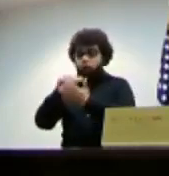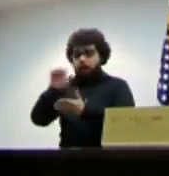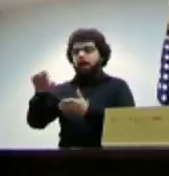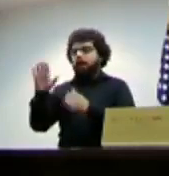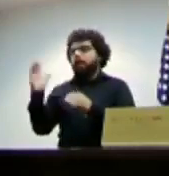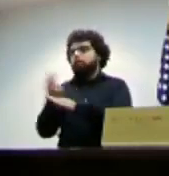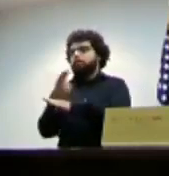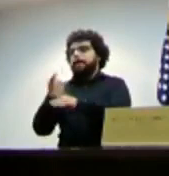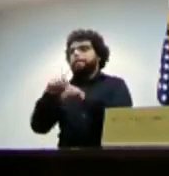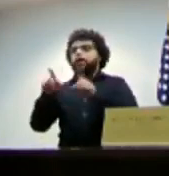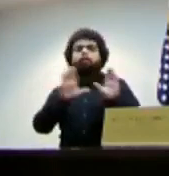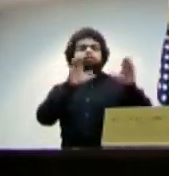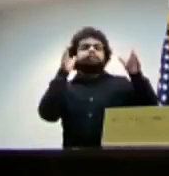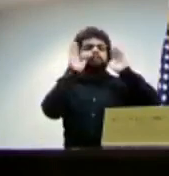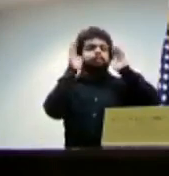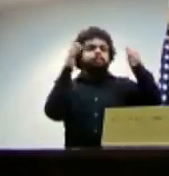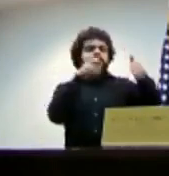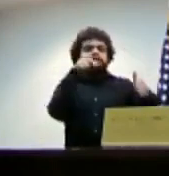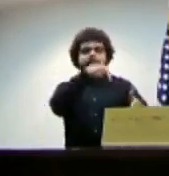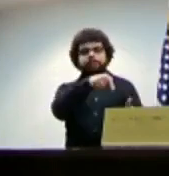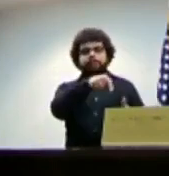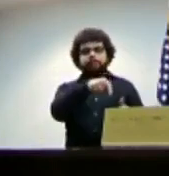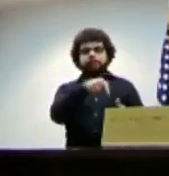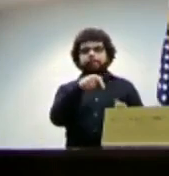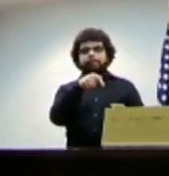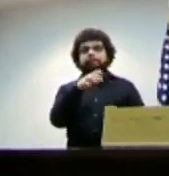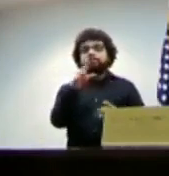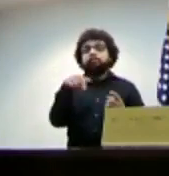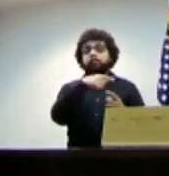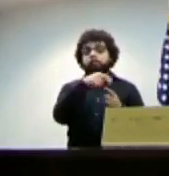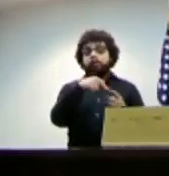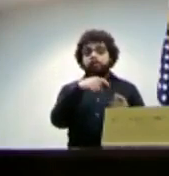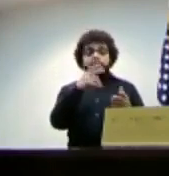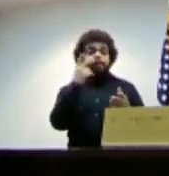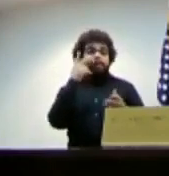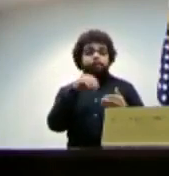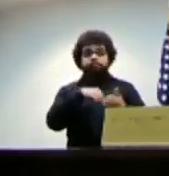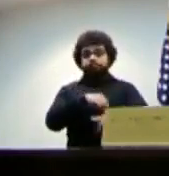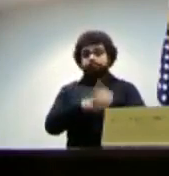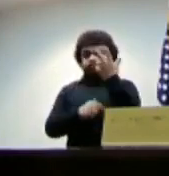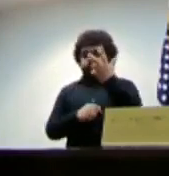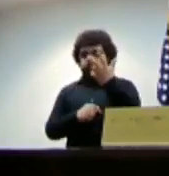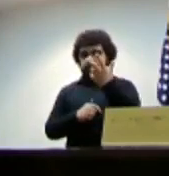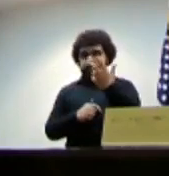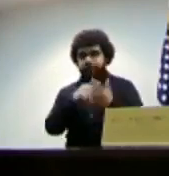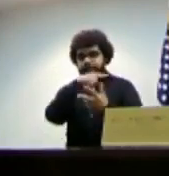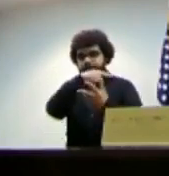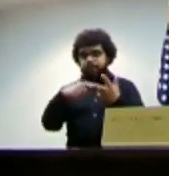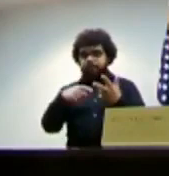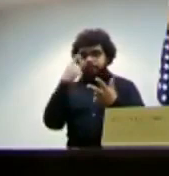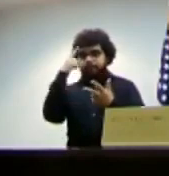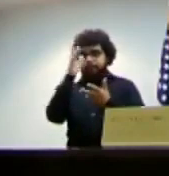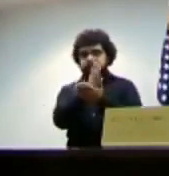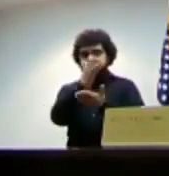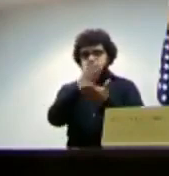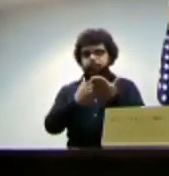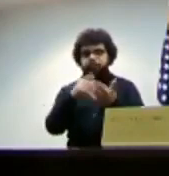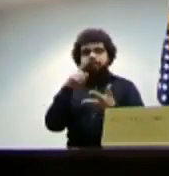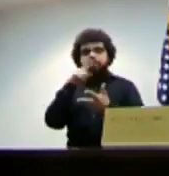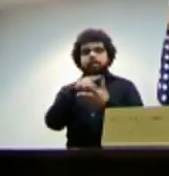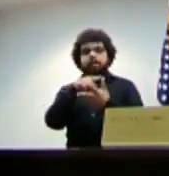generación por un momento. Cuando miramos los tres componentes principales de presupuesto, son